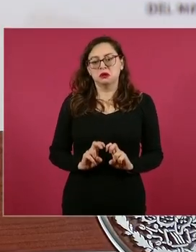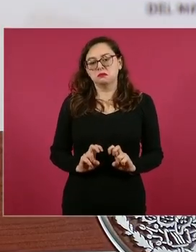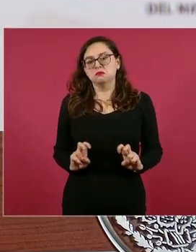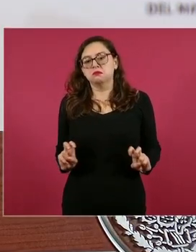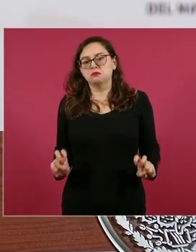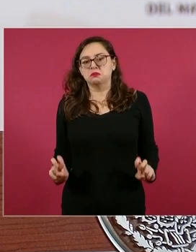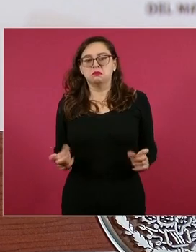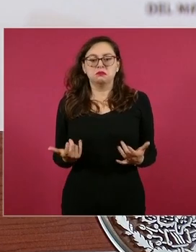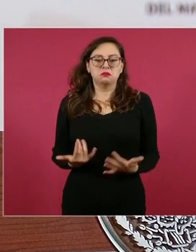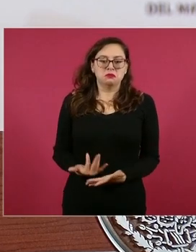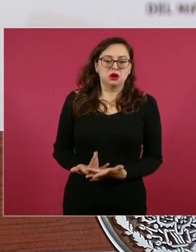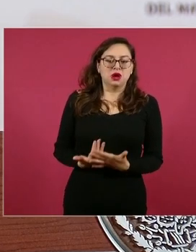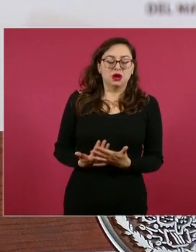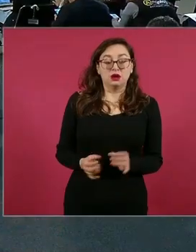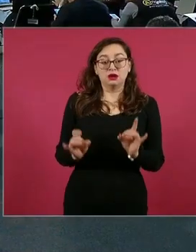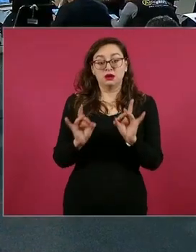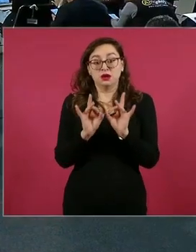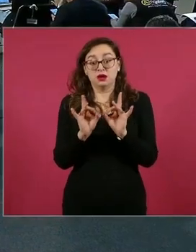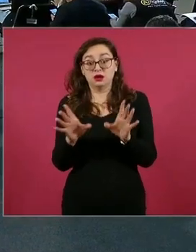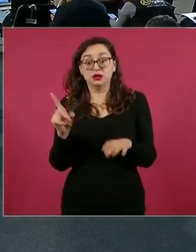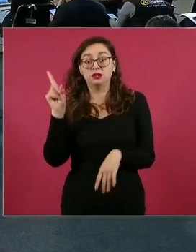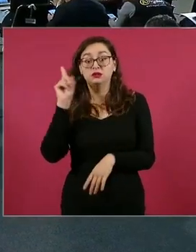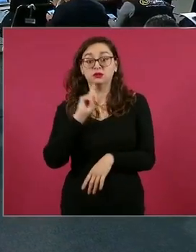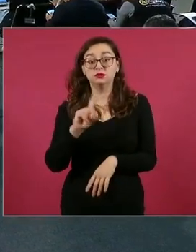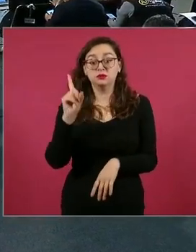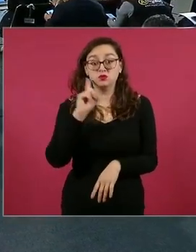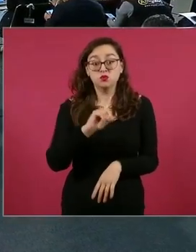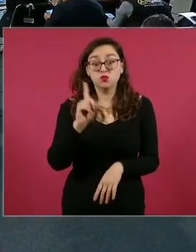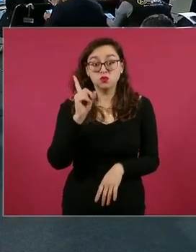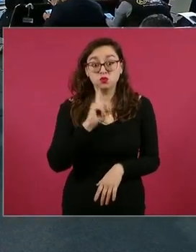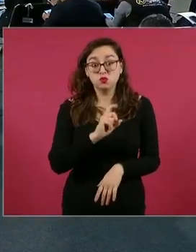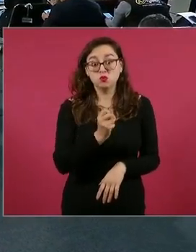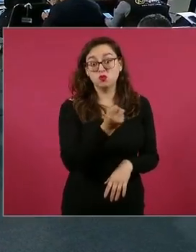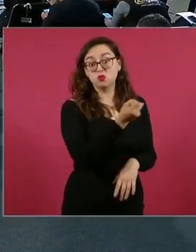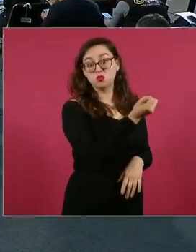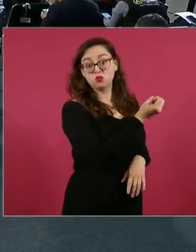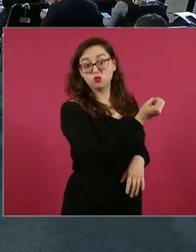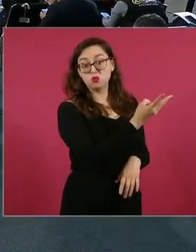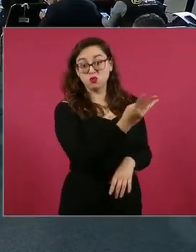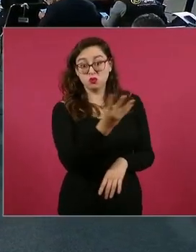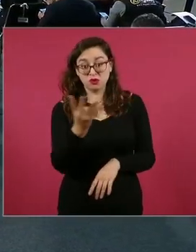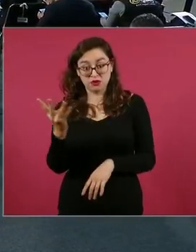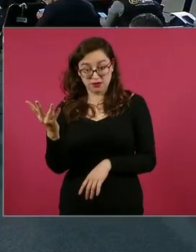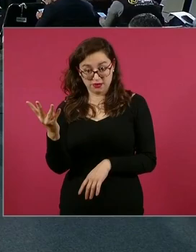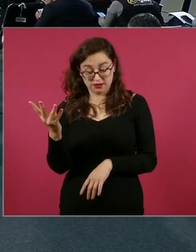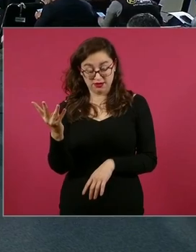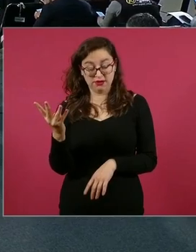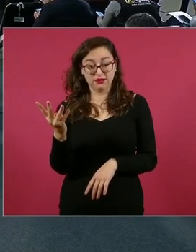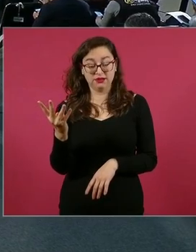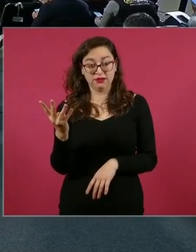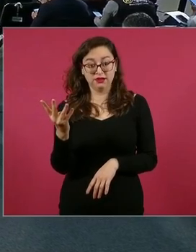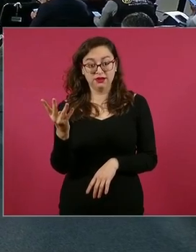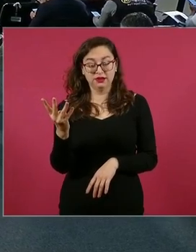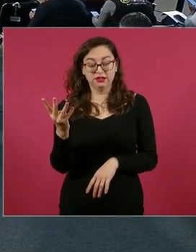lgan unas señoras este llaman